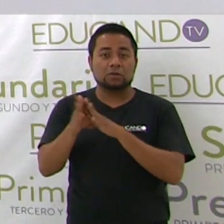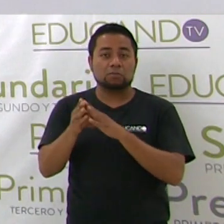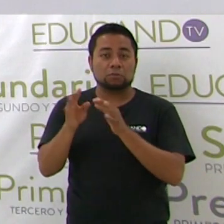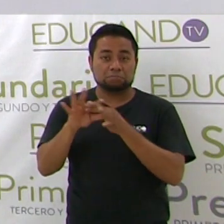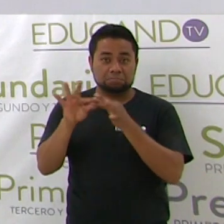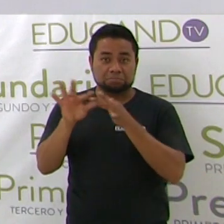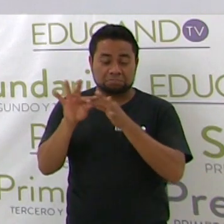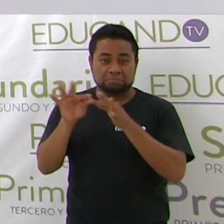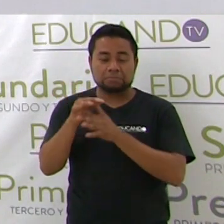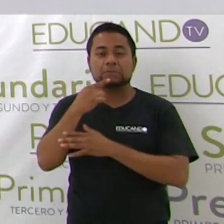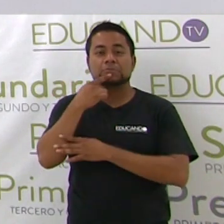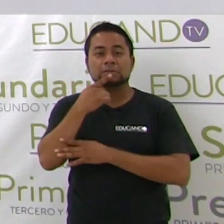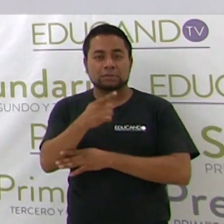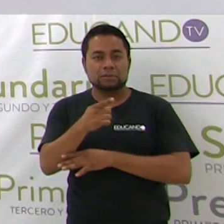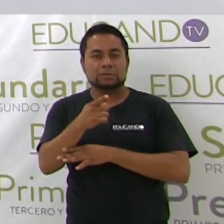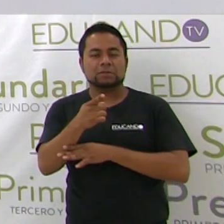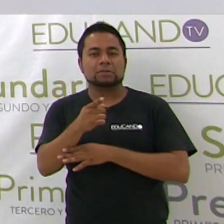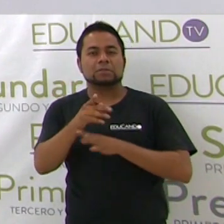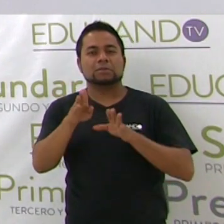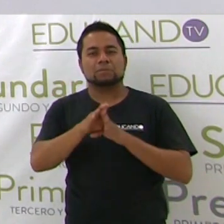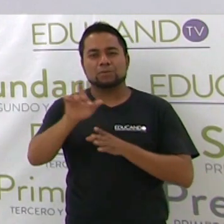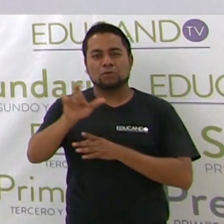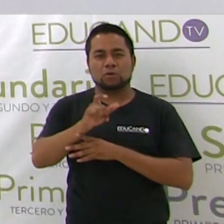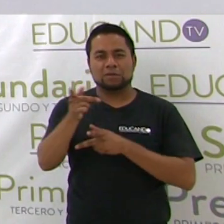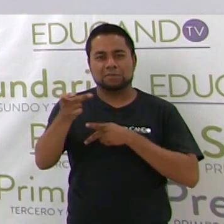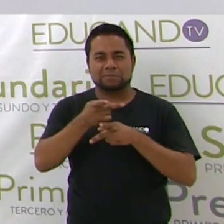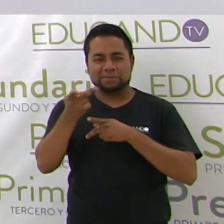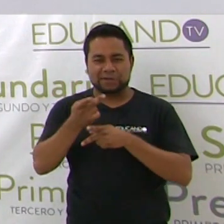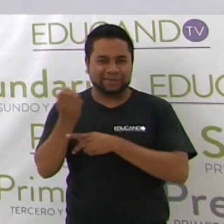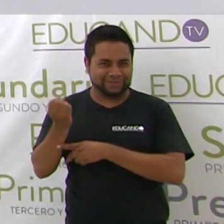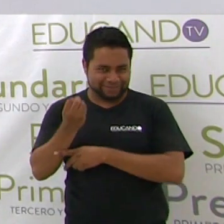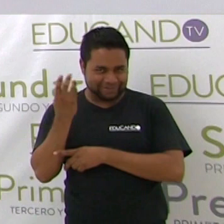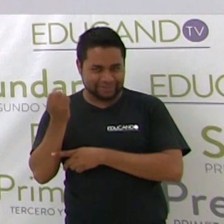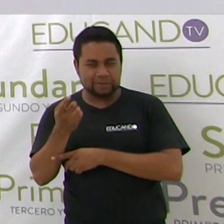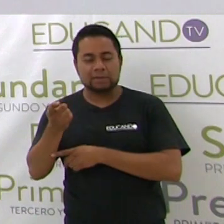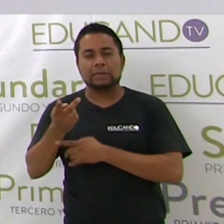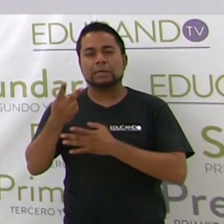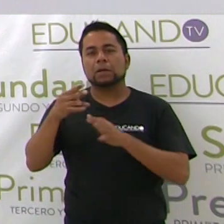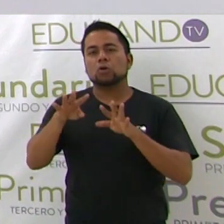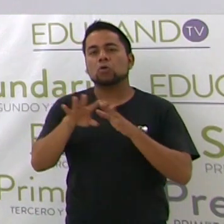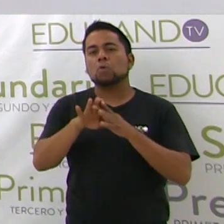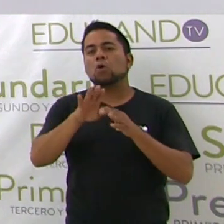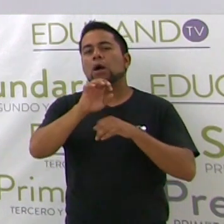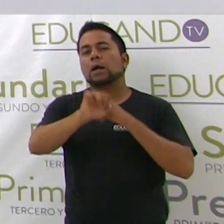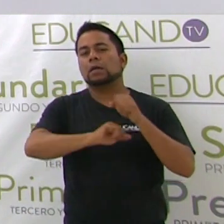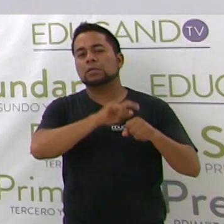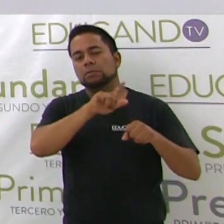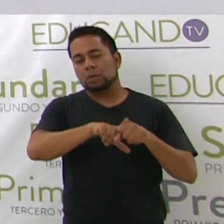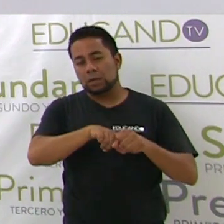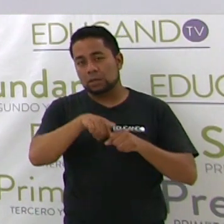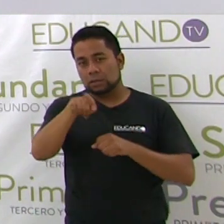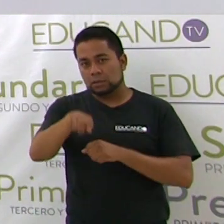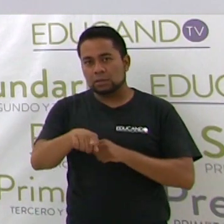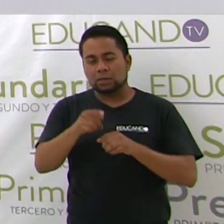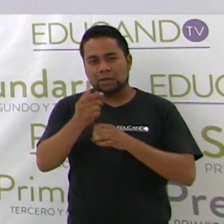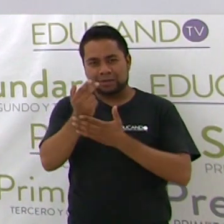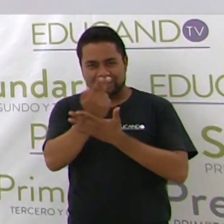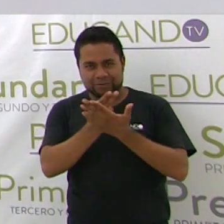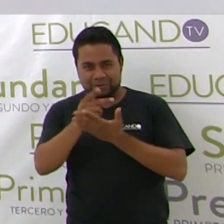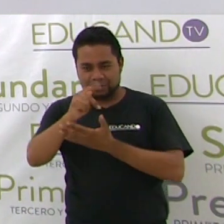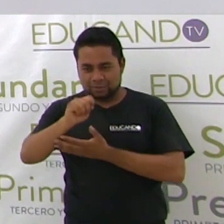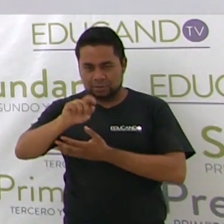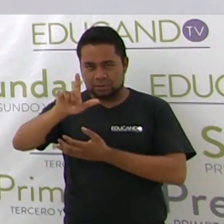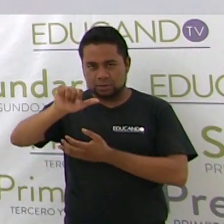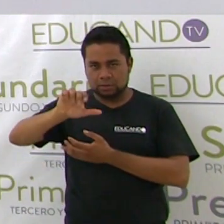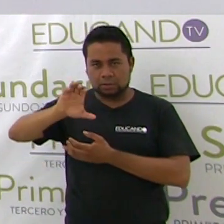dejó para preparar una exposición hablar sobre un animal y que ella dibujó un tlacuache, pero